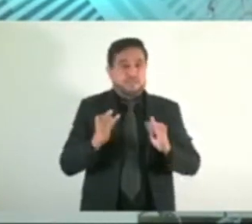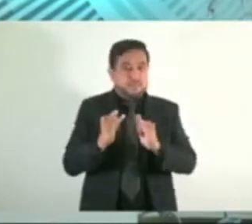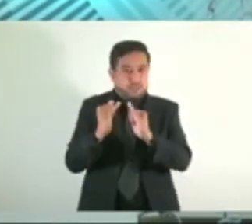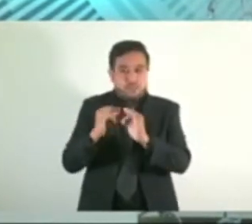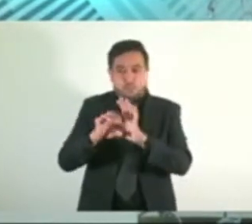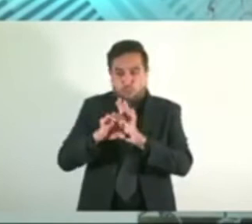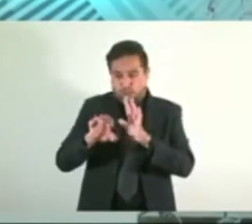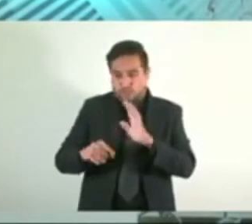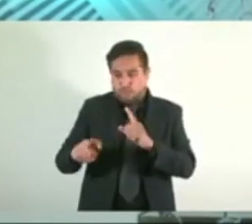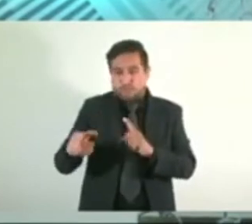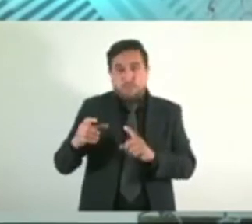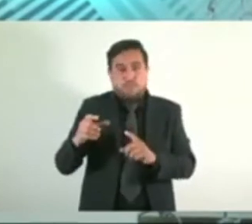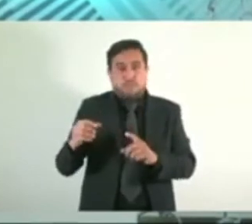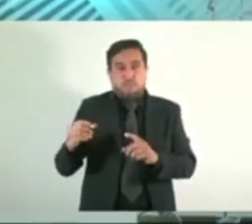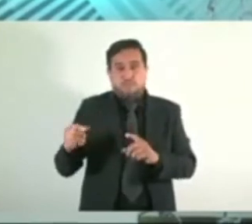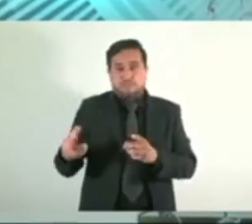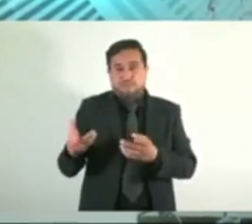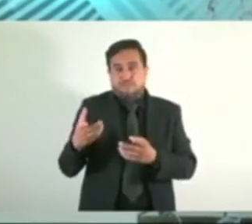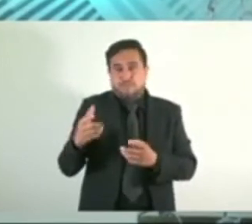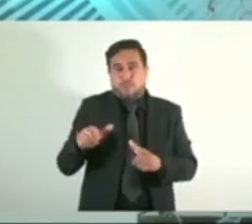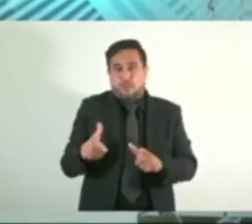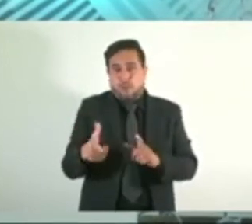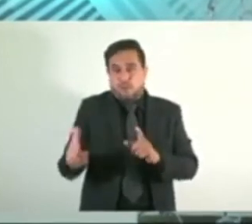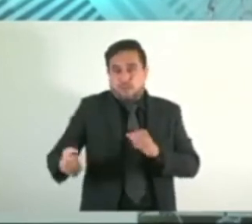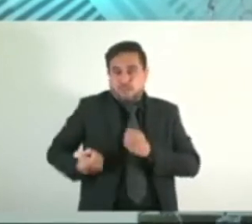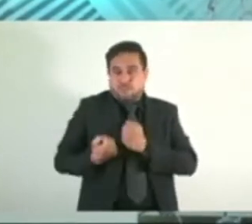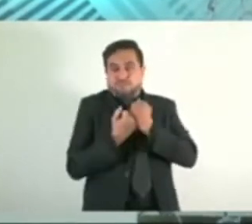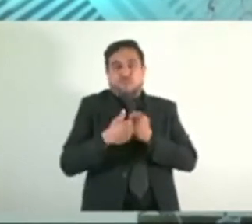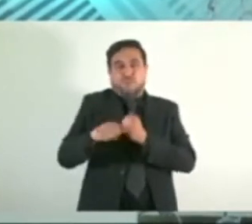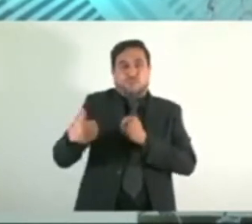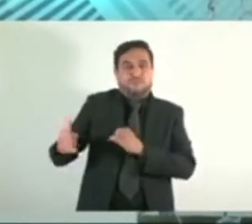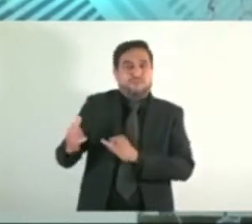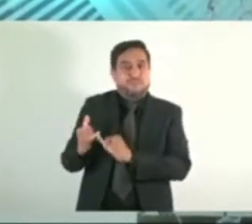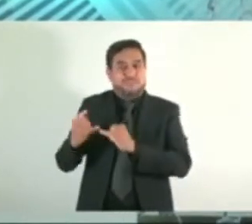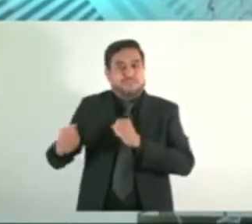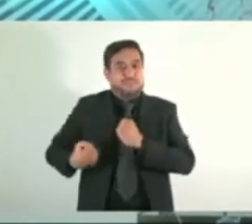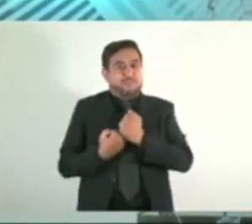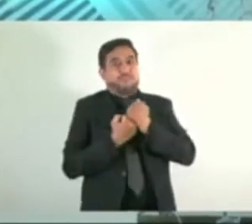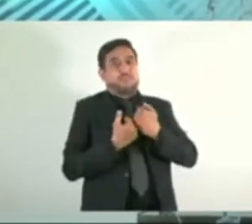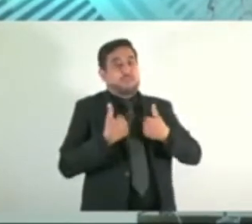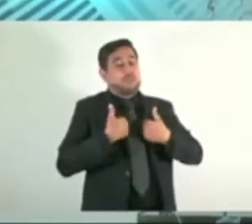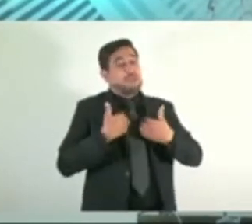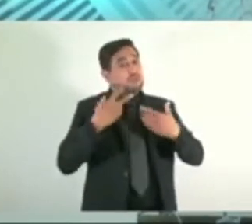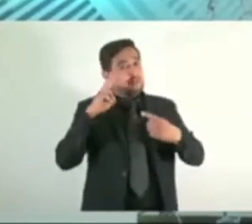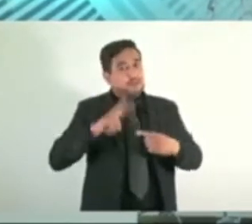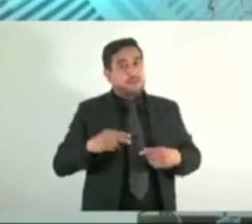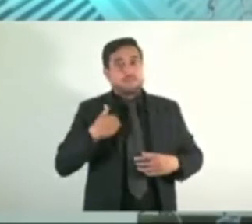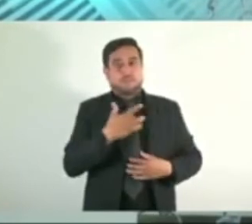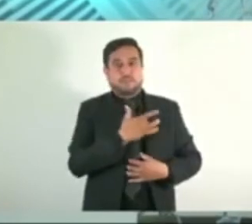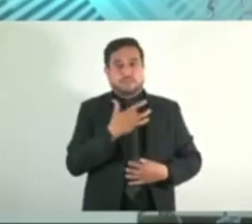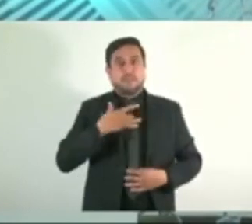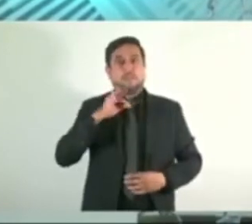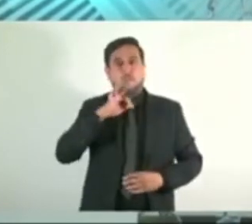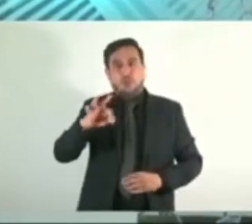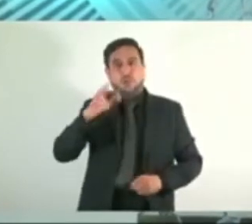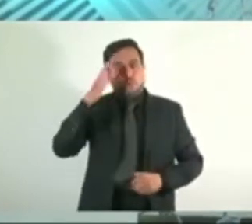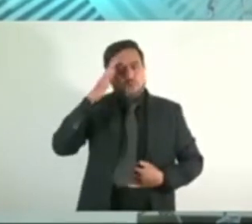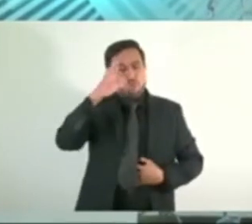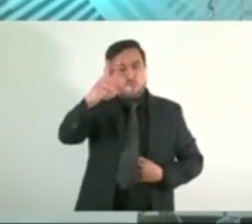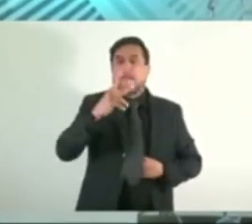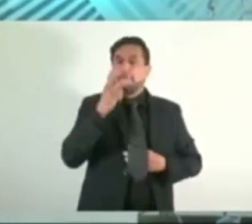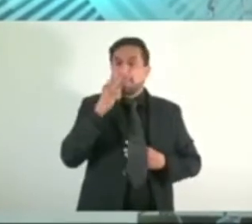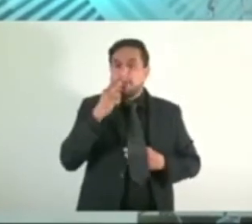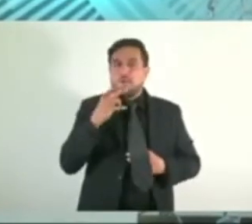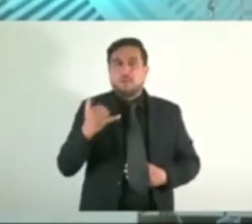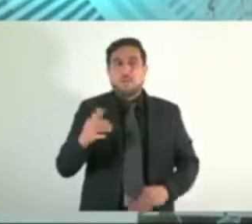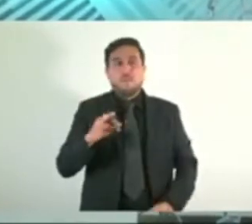respaldan, como es el caso de Guanajuato, podemos tener la esperanza no solo de que vamos a mejorar, sino que vamos a